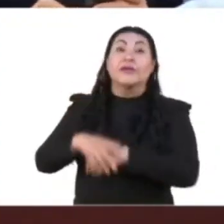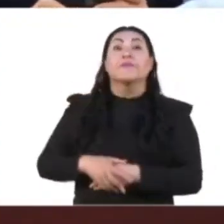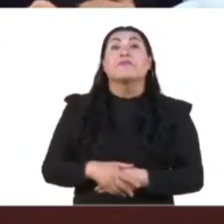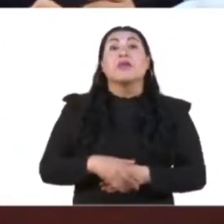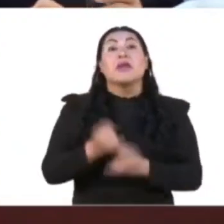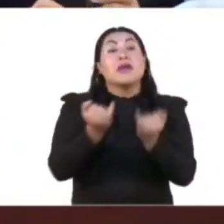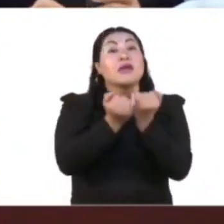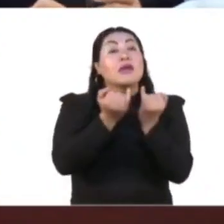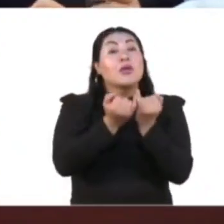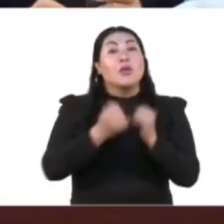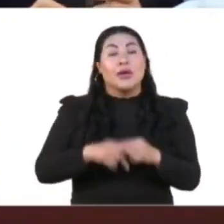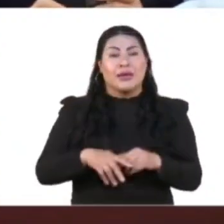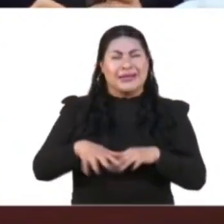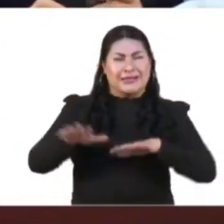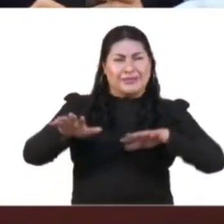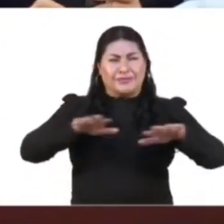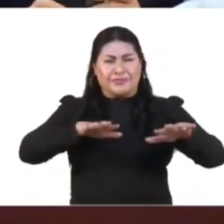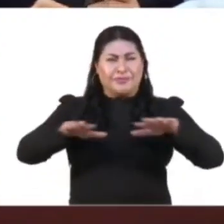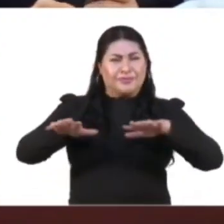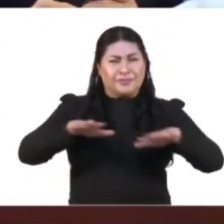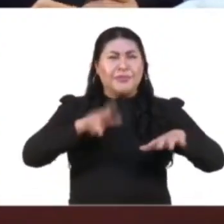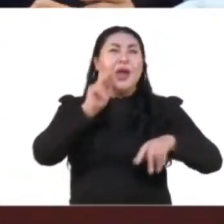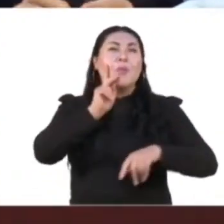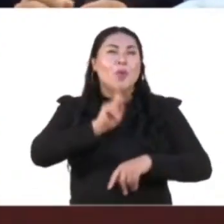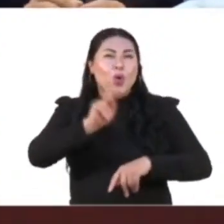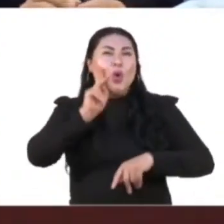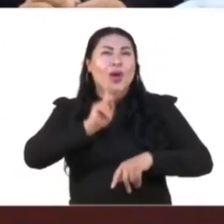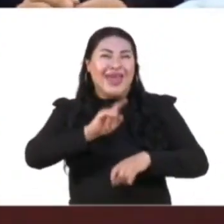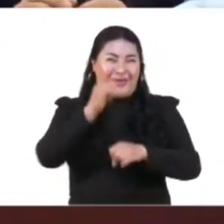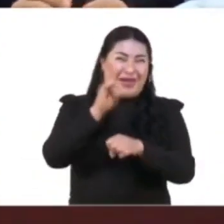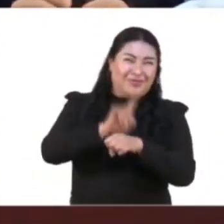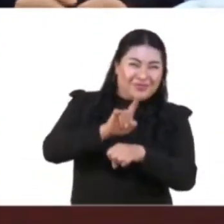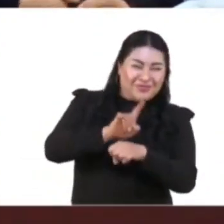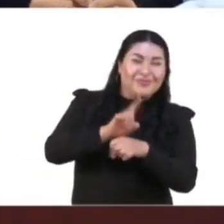lado, pues estos simulacros y toda